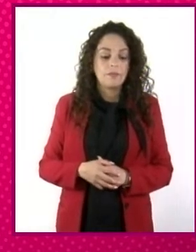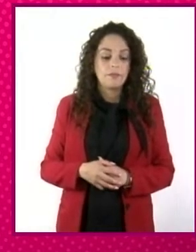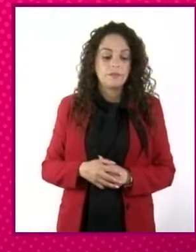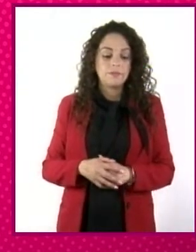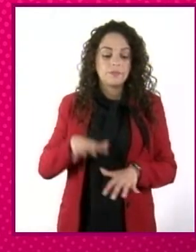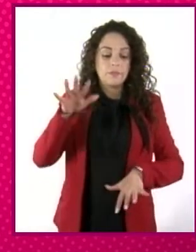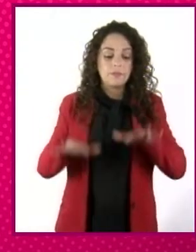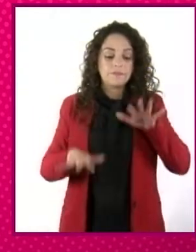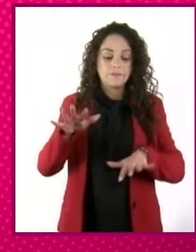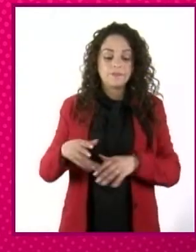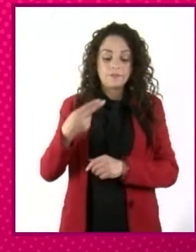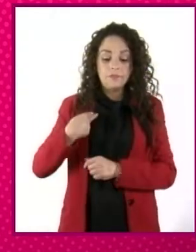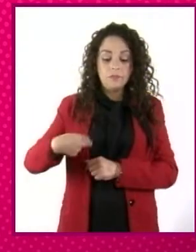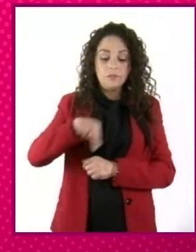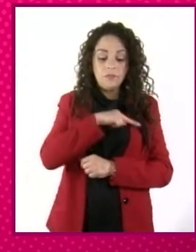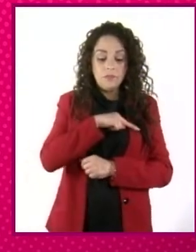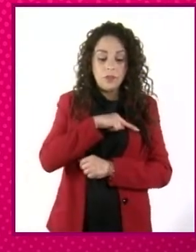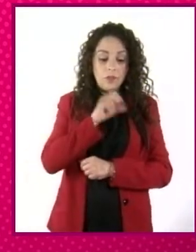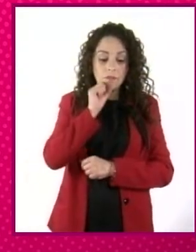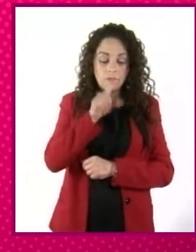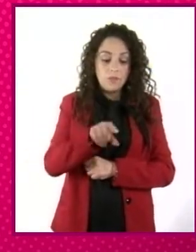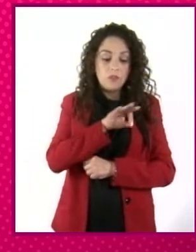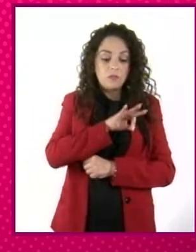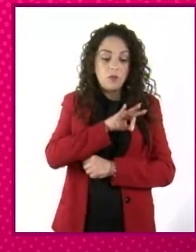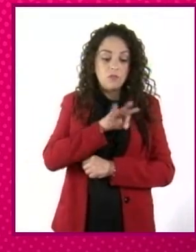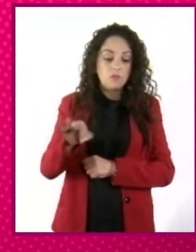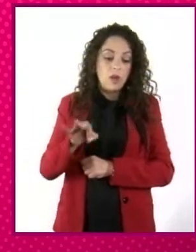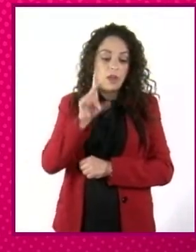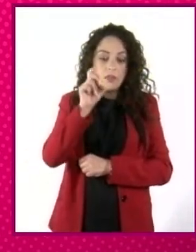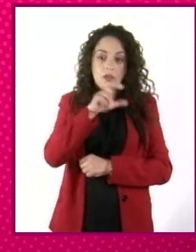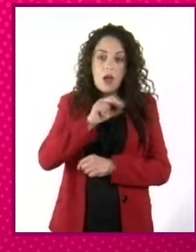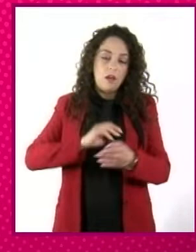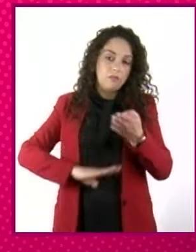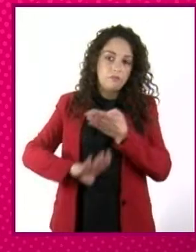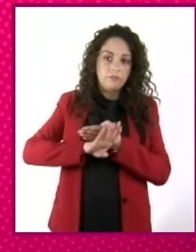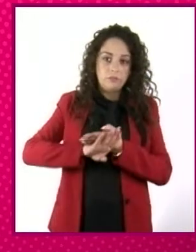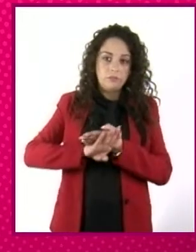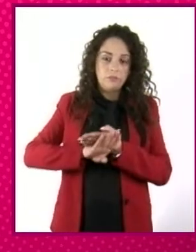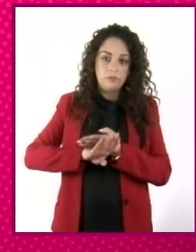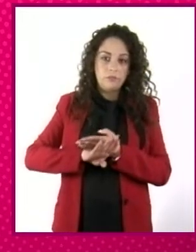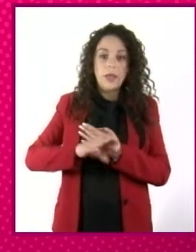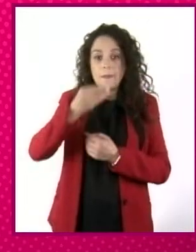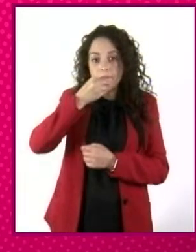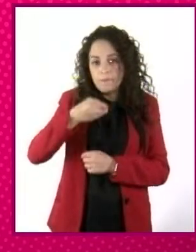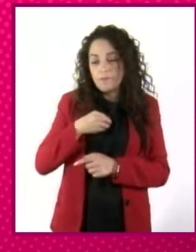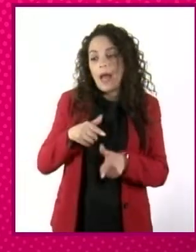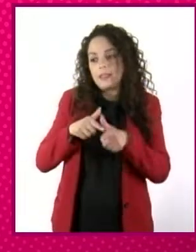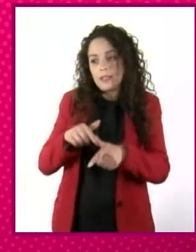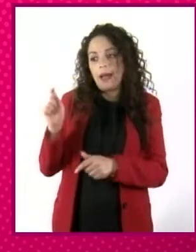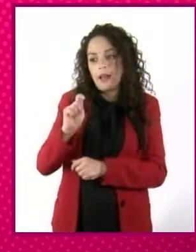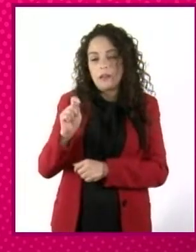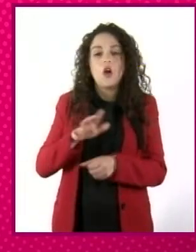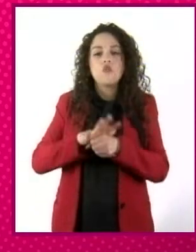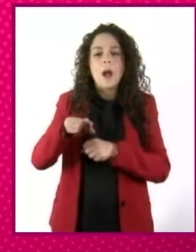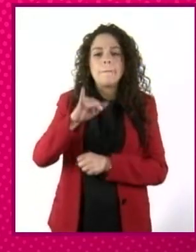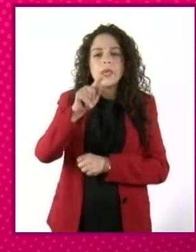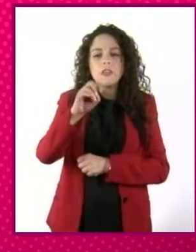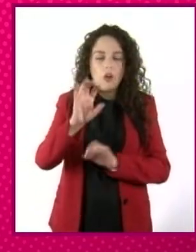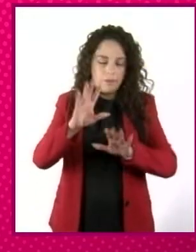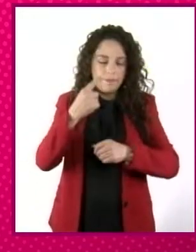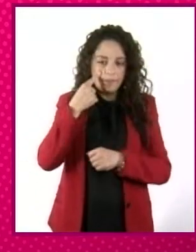lleguemos a transgredirnos incluso a nosotras mismas o a nosotros mismos, ¿cierto?, para estar en pareja. ¿Y cuáles son estos mitos? La idea de